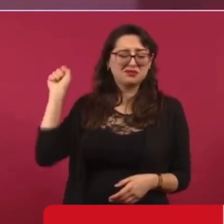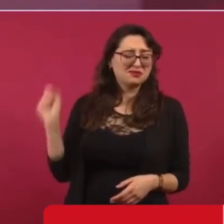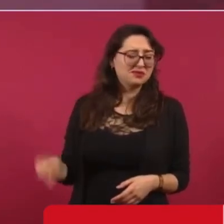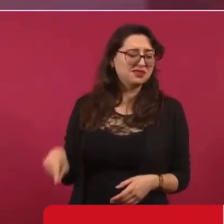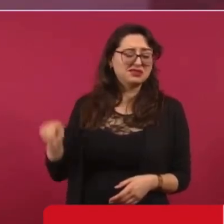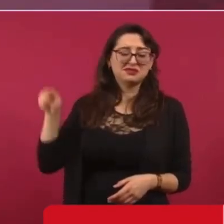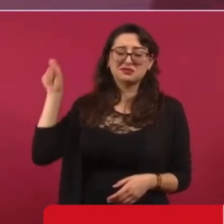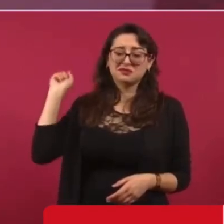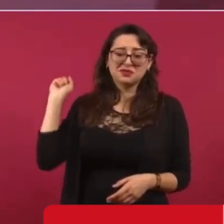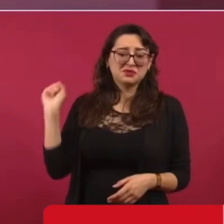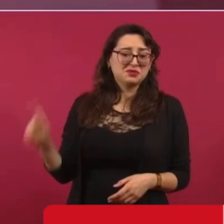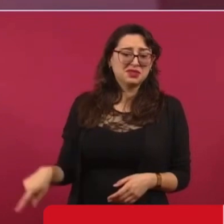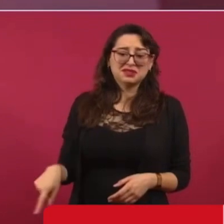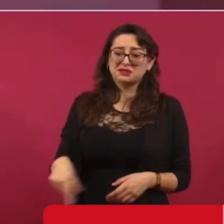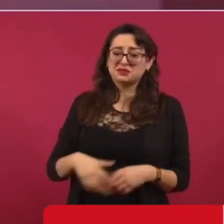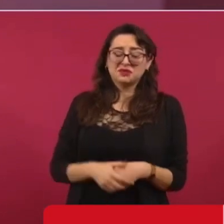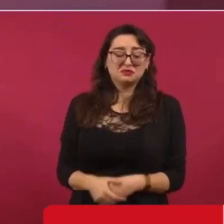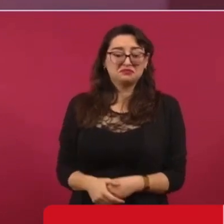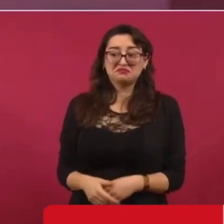que continúen las cosas,